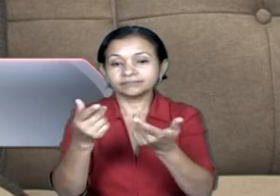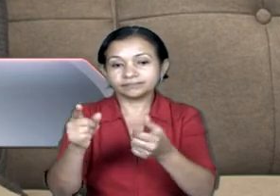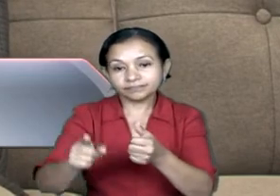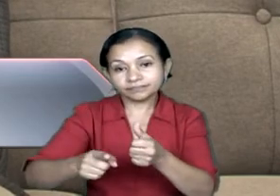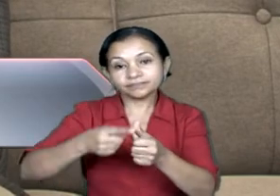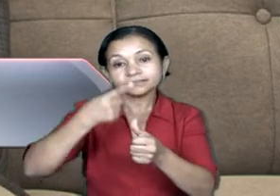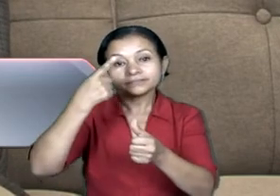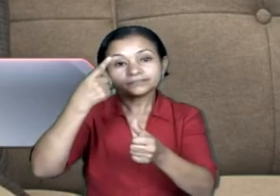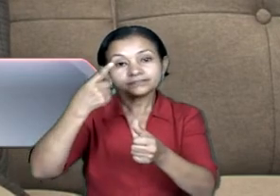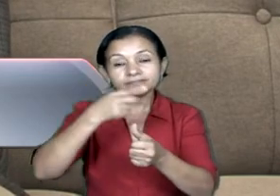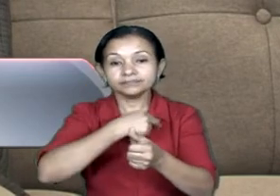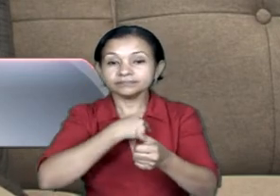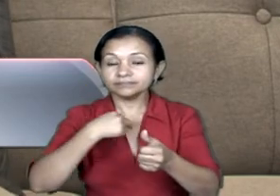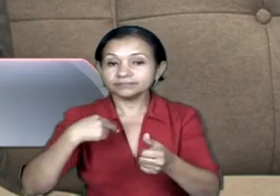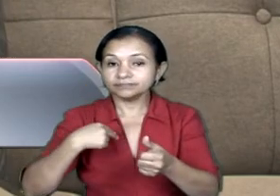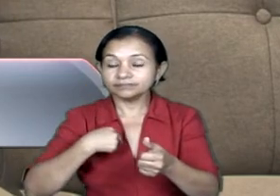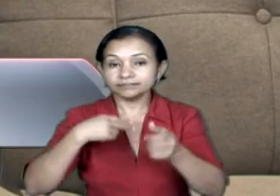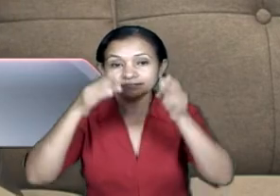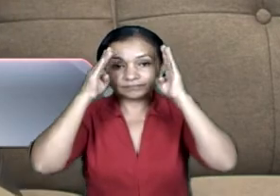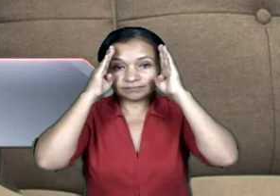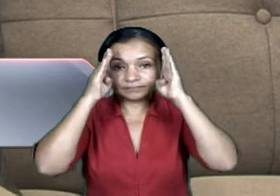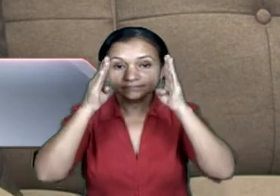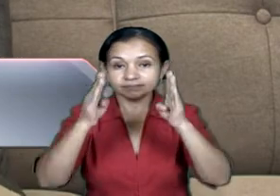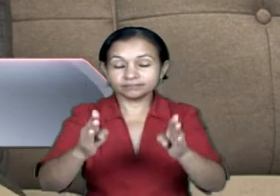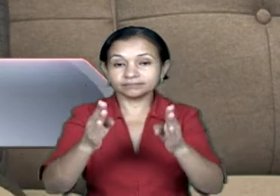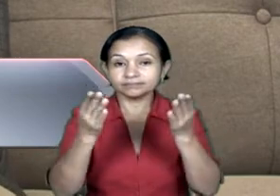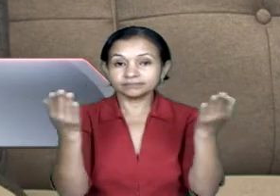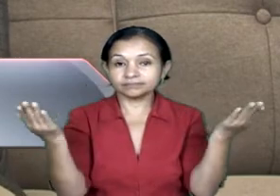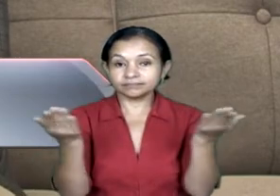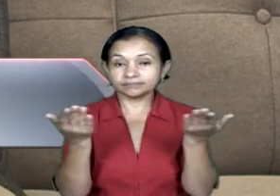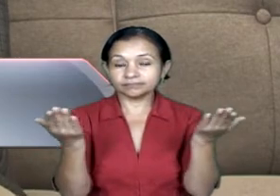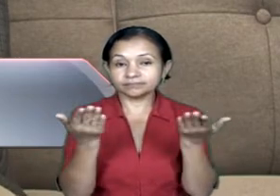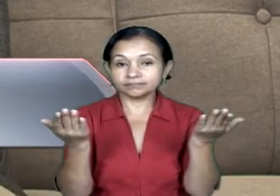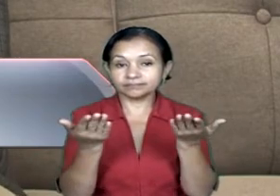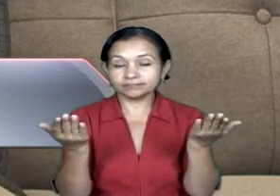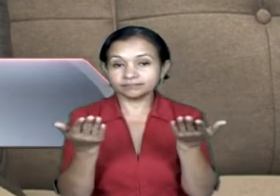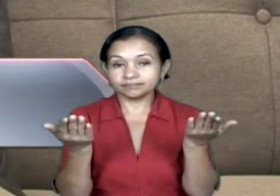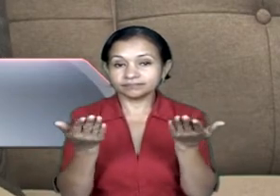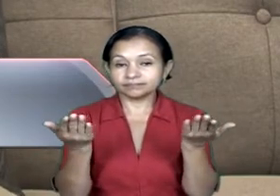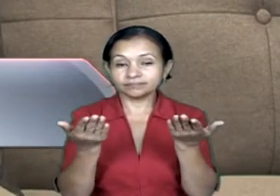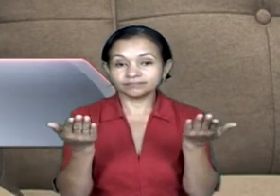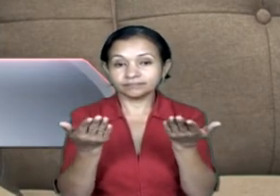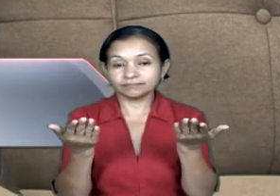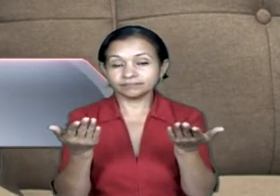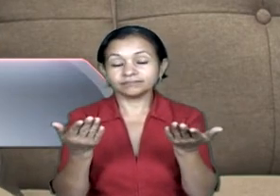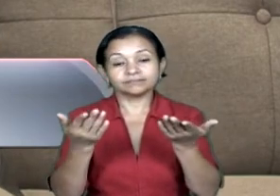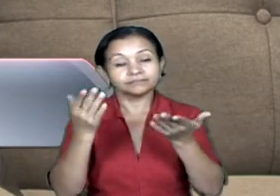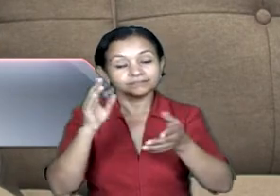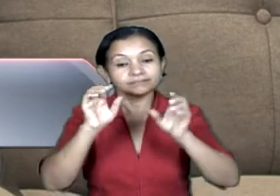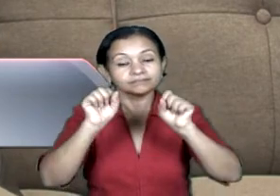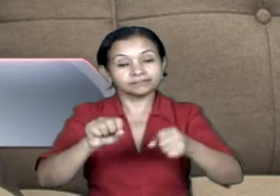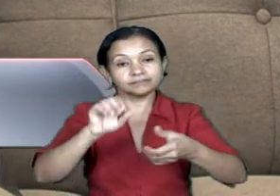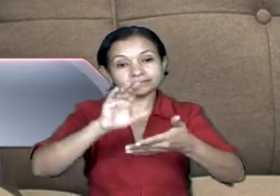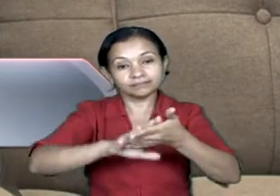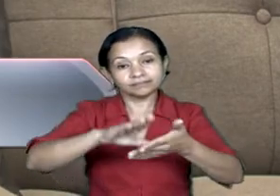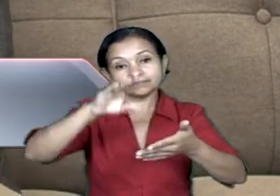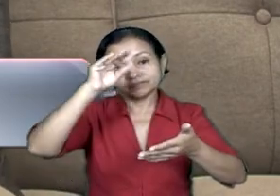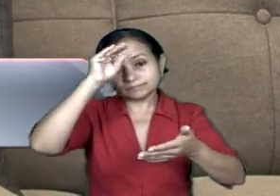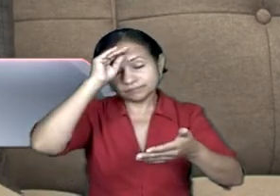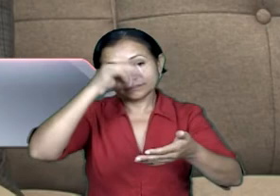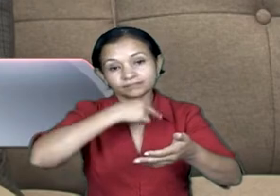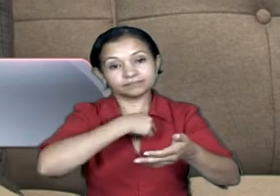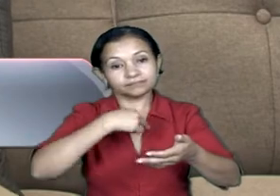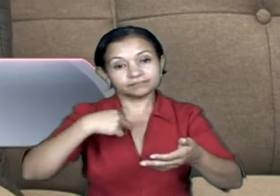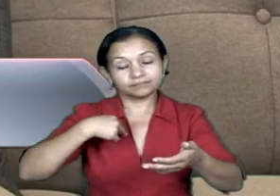primera etapa se enfocaba en como la capacitación de la confección